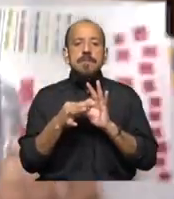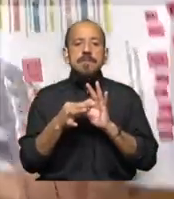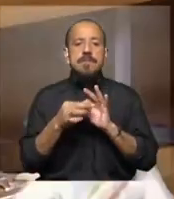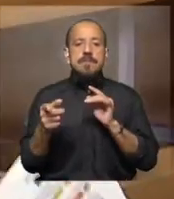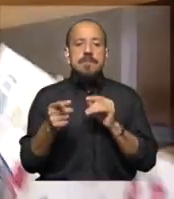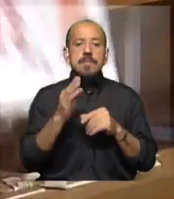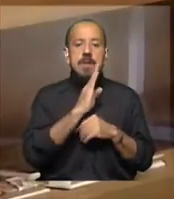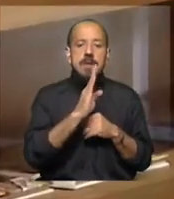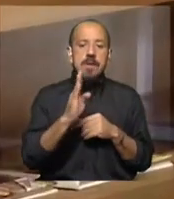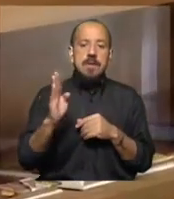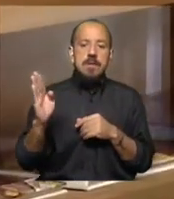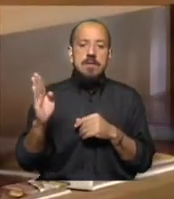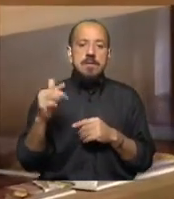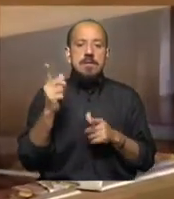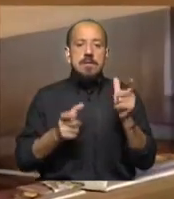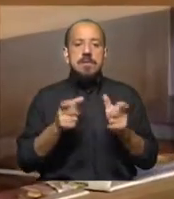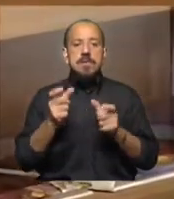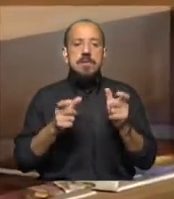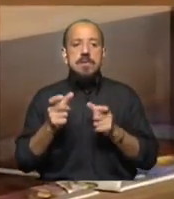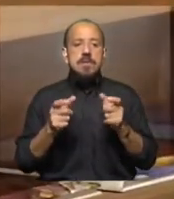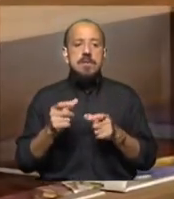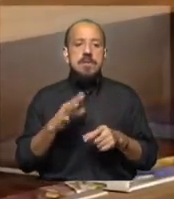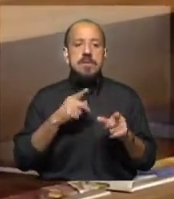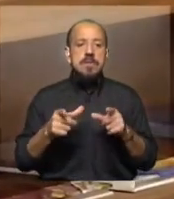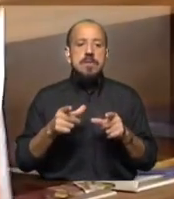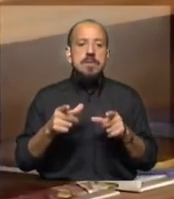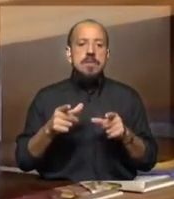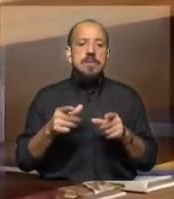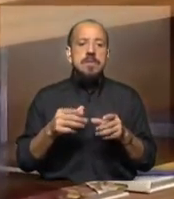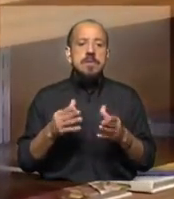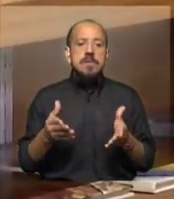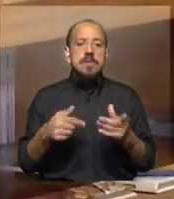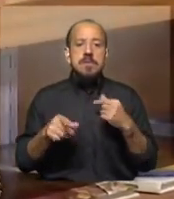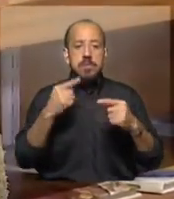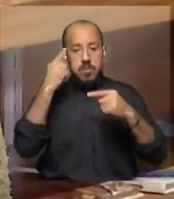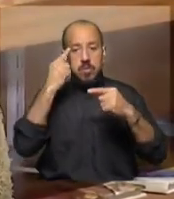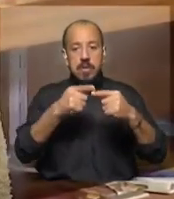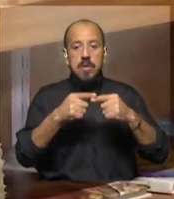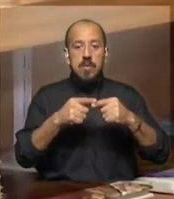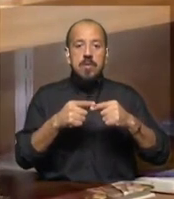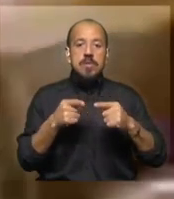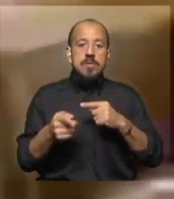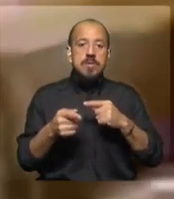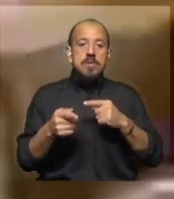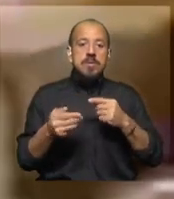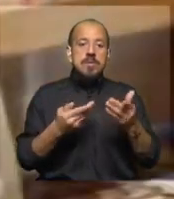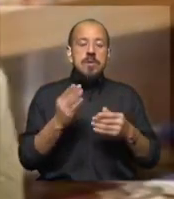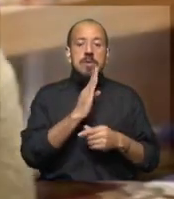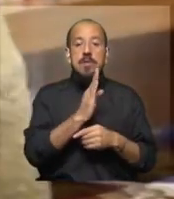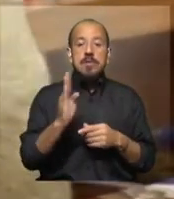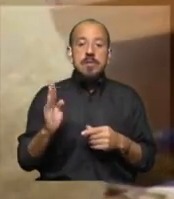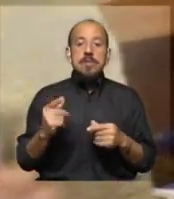entre la biblioteca y las personas que viven en torno a la biblioteca que es un objetivo compartido que tenemos con la biblioteca